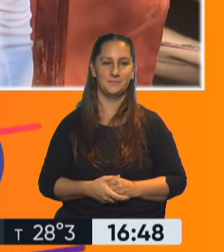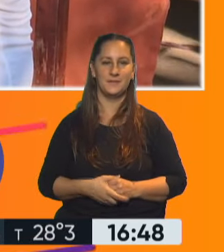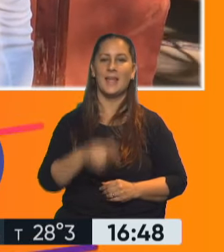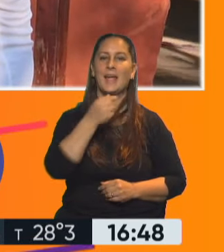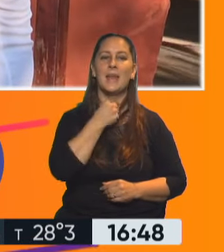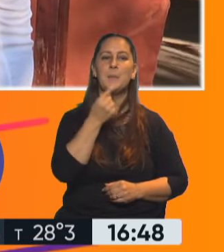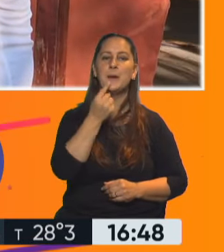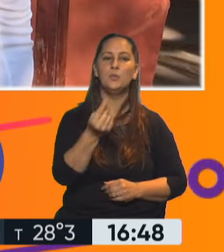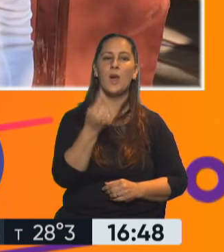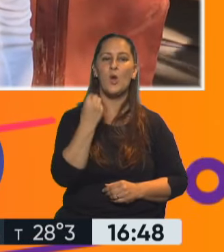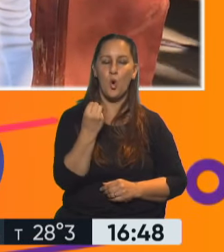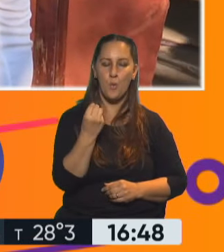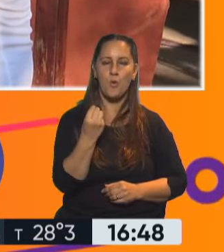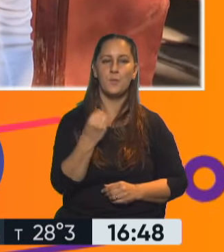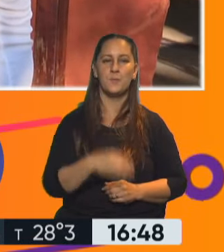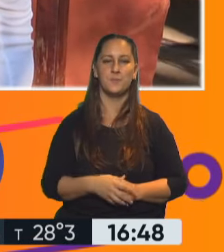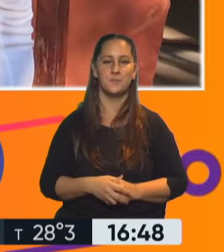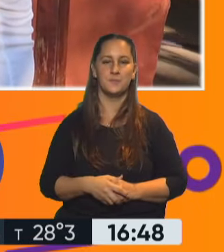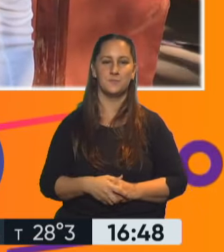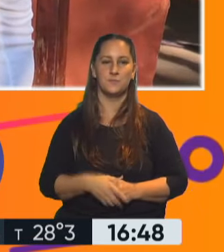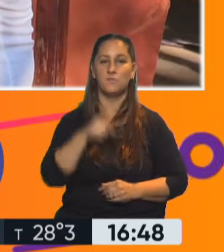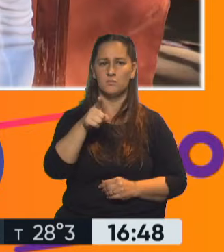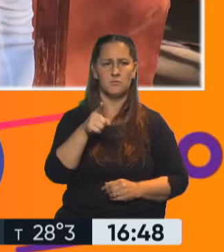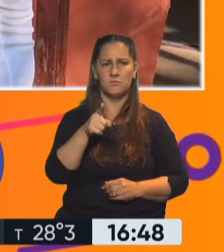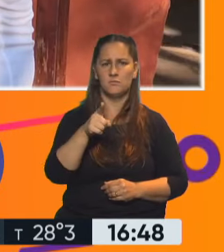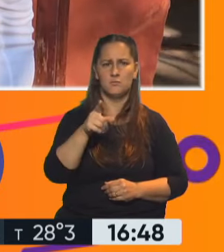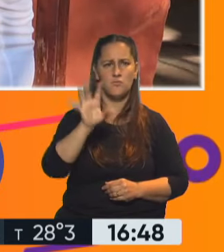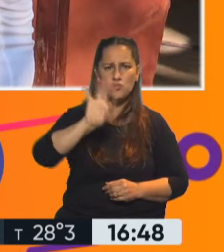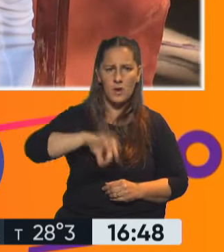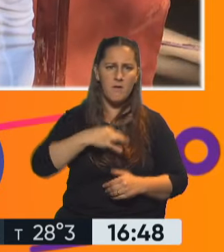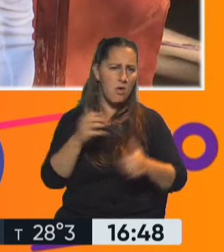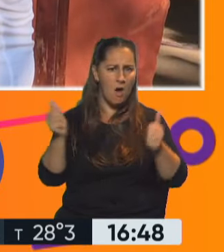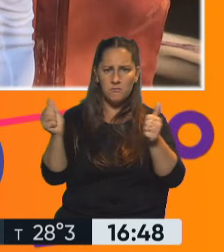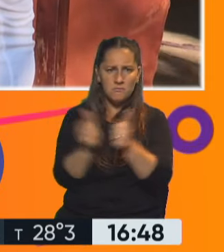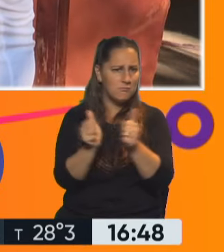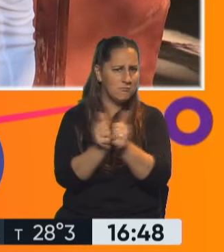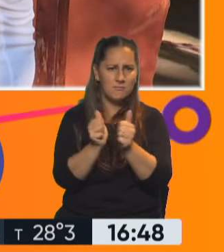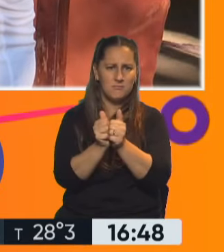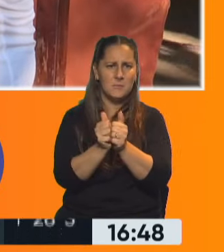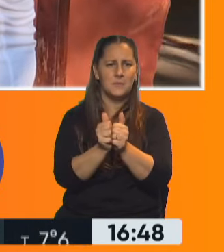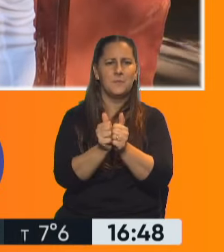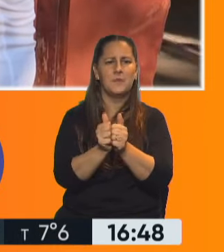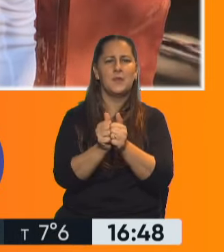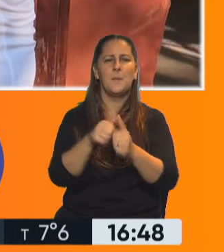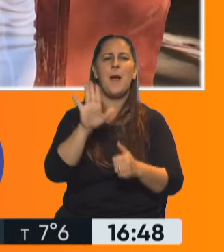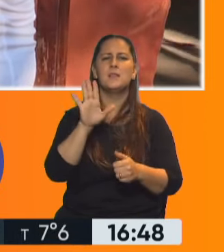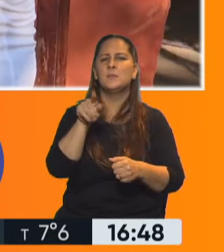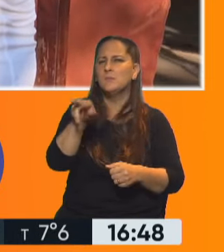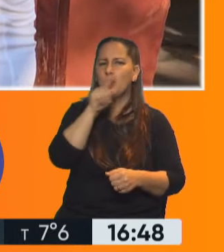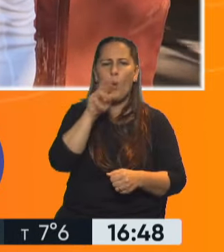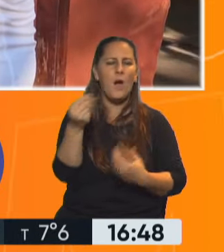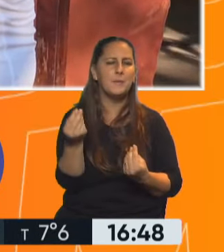quería preguntar cómo es también, porque ella ha estado toda la vida acompañándolo, ¿no? También, ¿cuál es la parte que le tocaba a ella